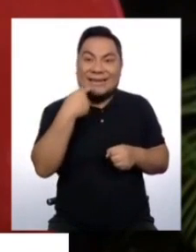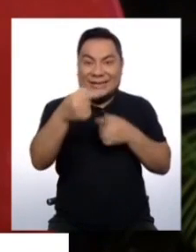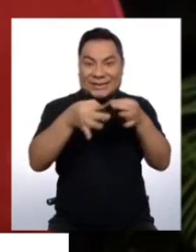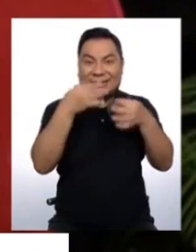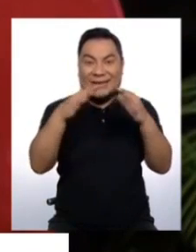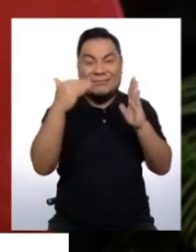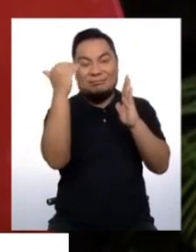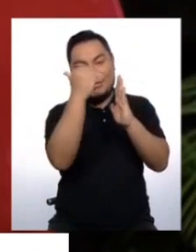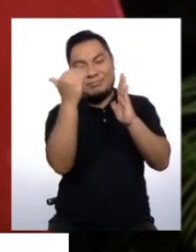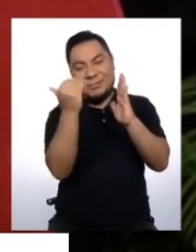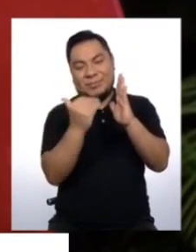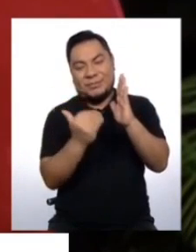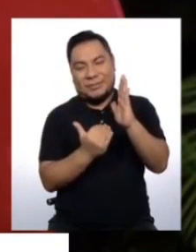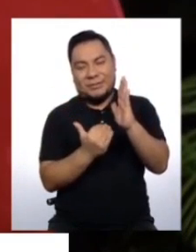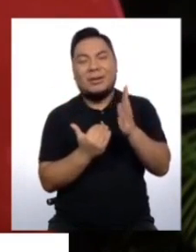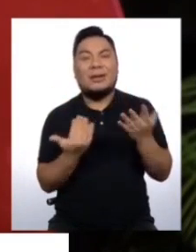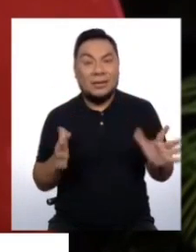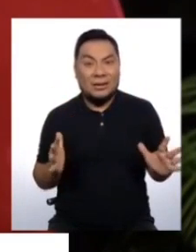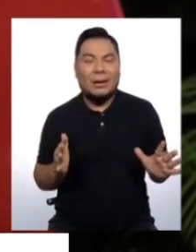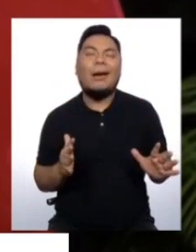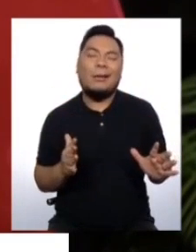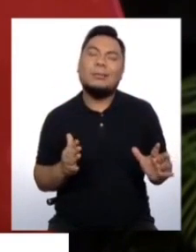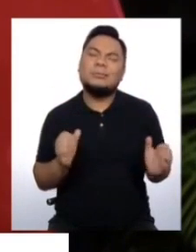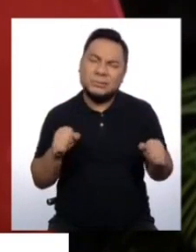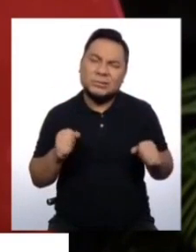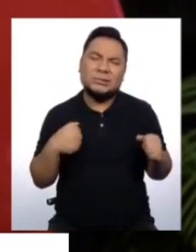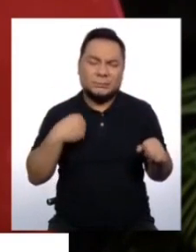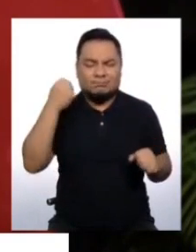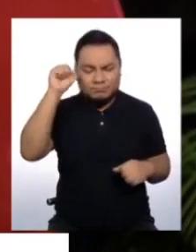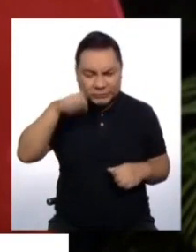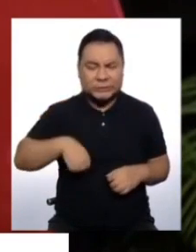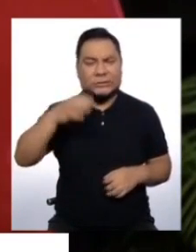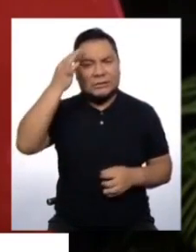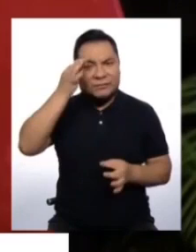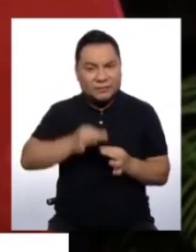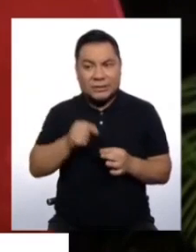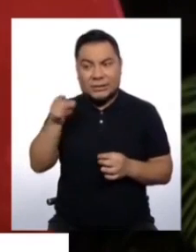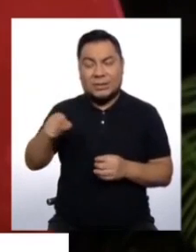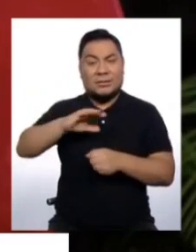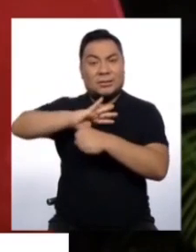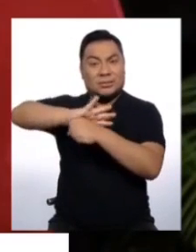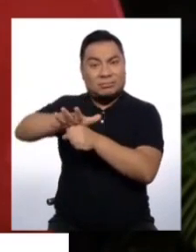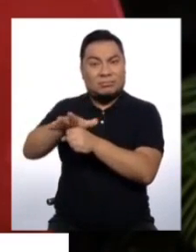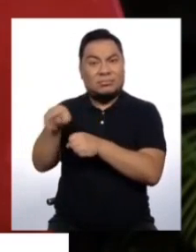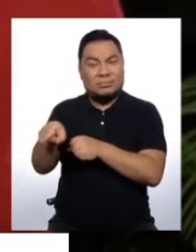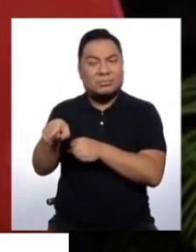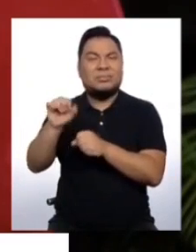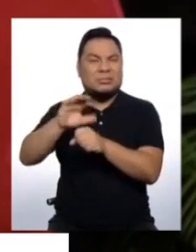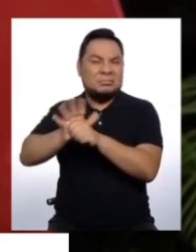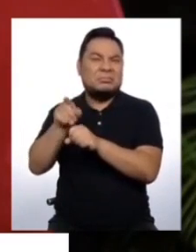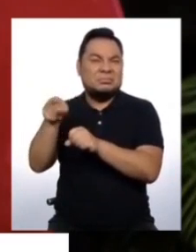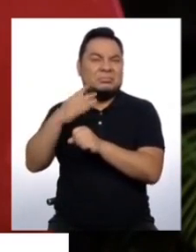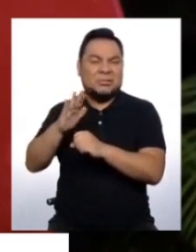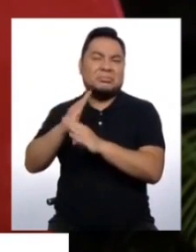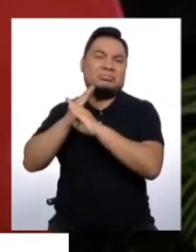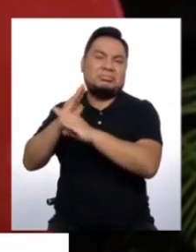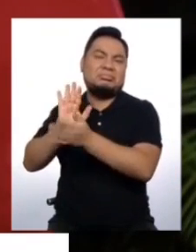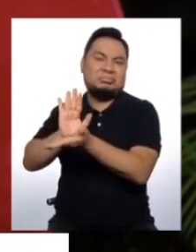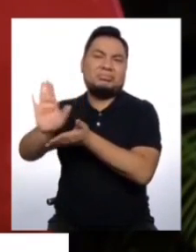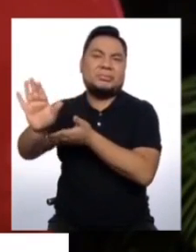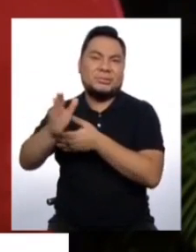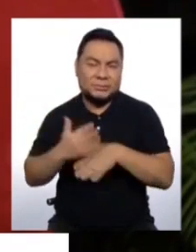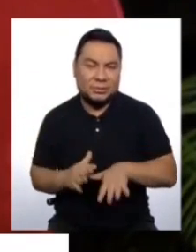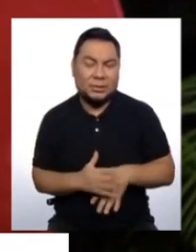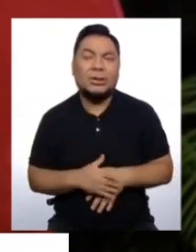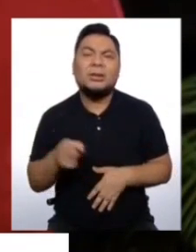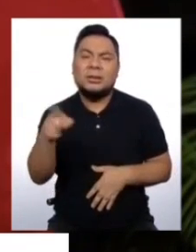planteando, tenemos la seguridad de que el virus va a ser eliminado y